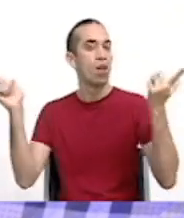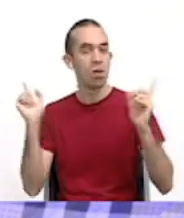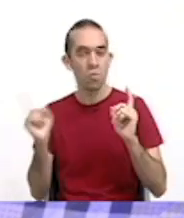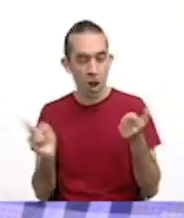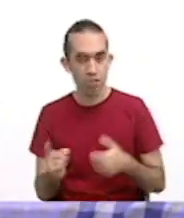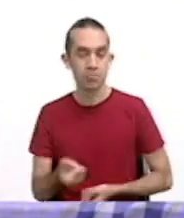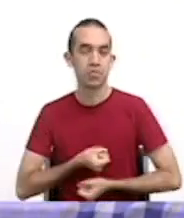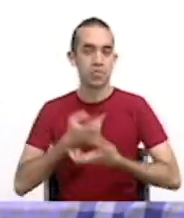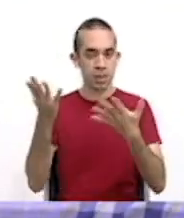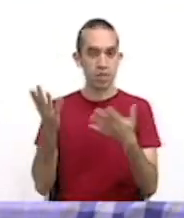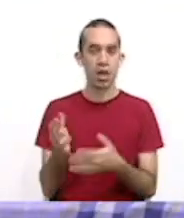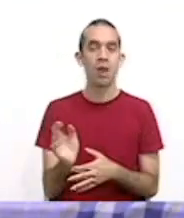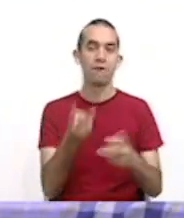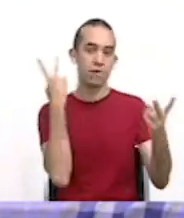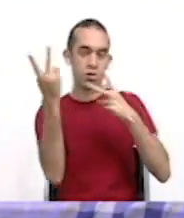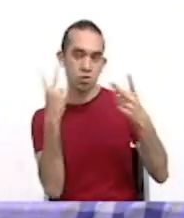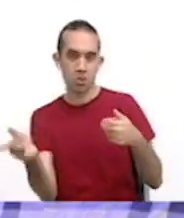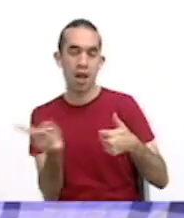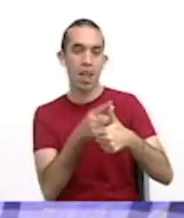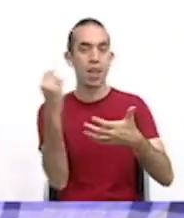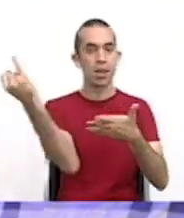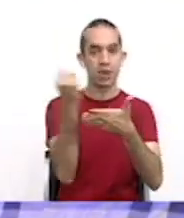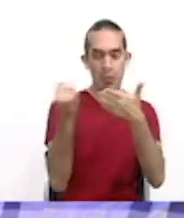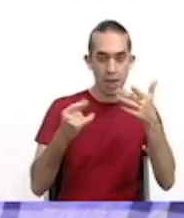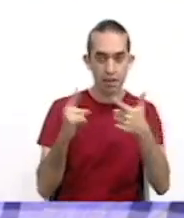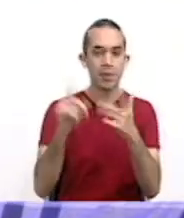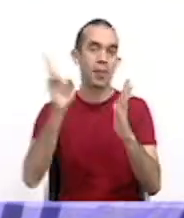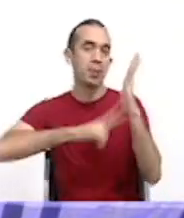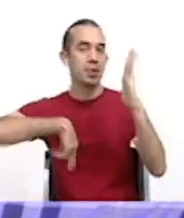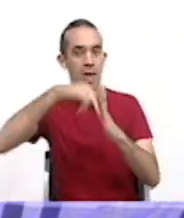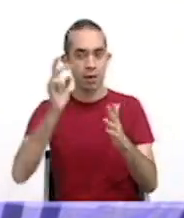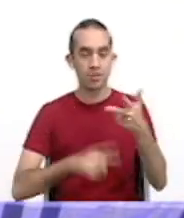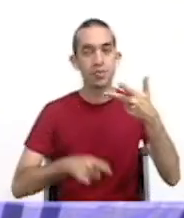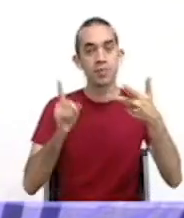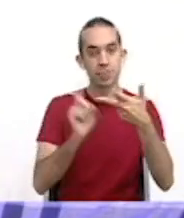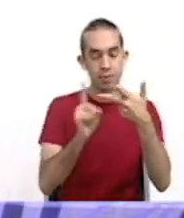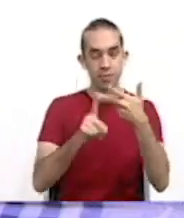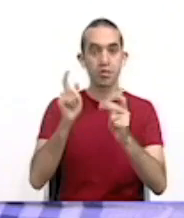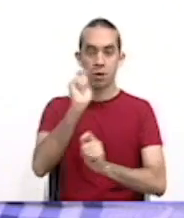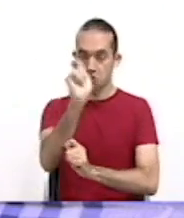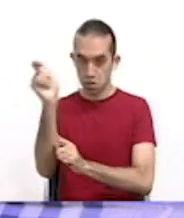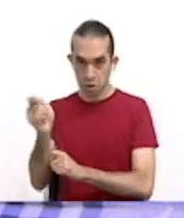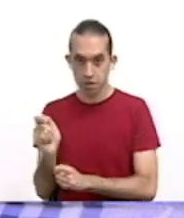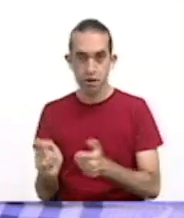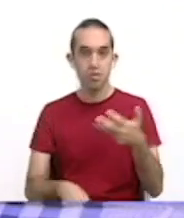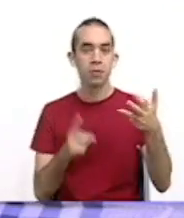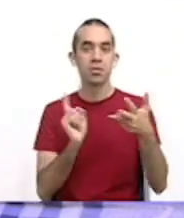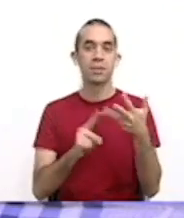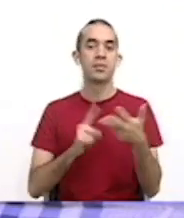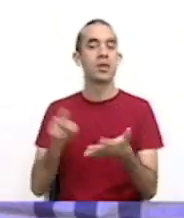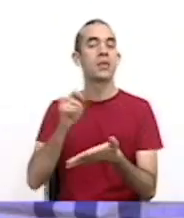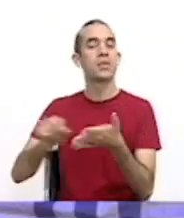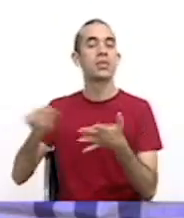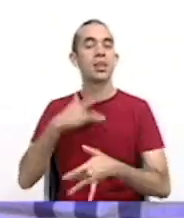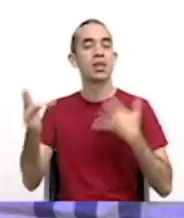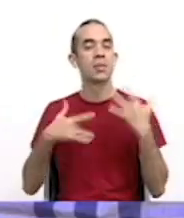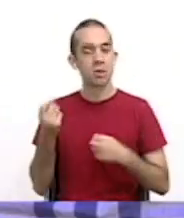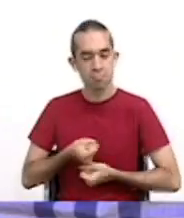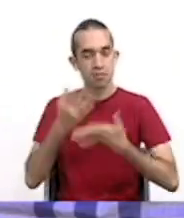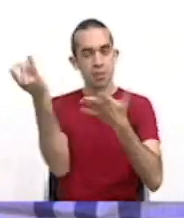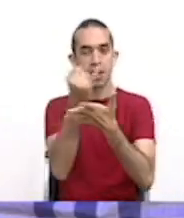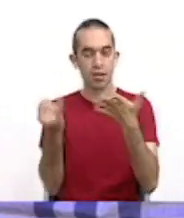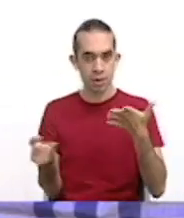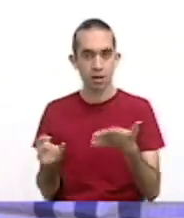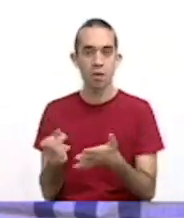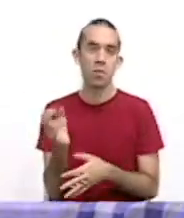expresarnos utilizando medios gráficos como dibujar, pintar, hacer esculturas o escribir nuestros sentimientos con textos